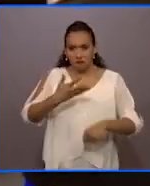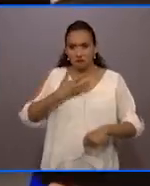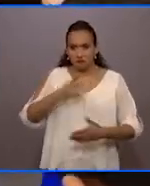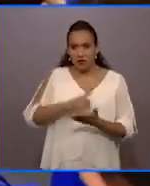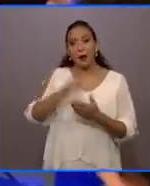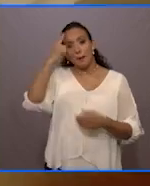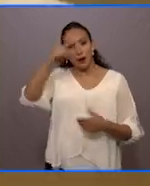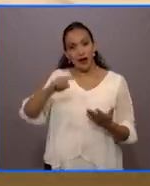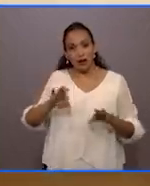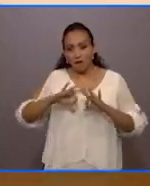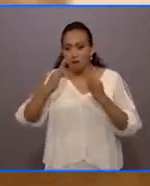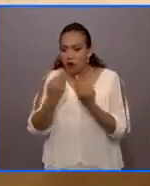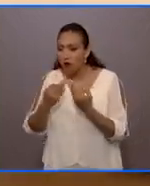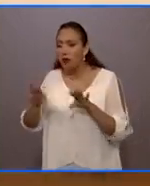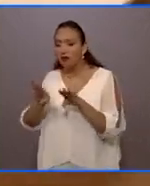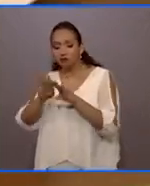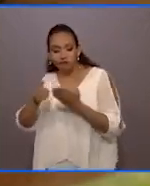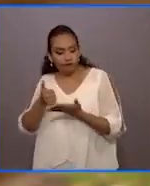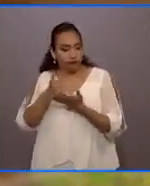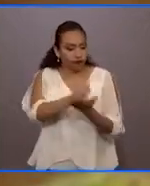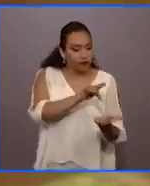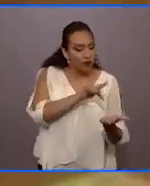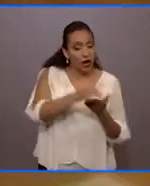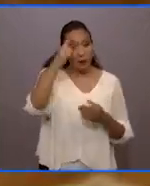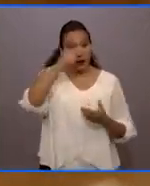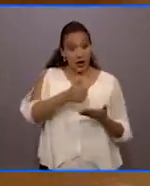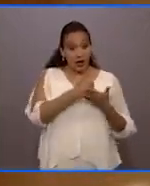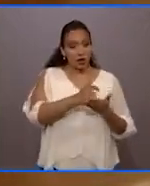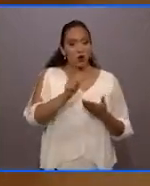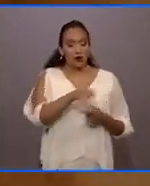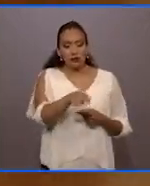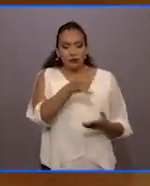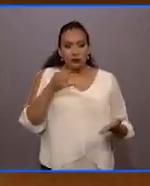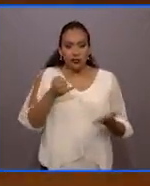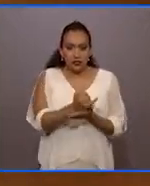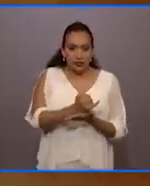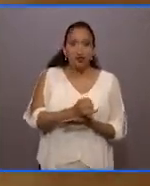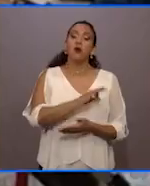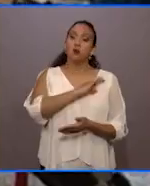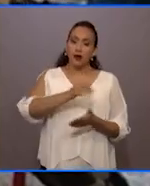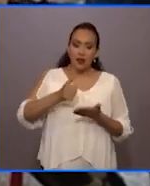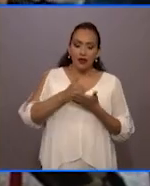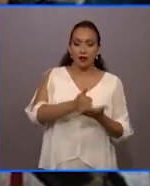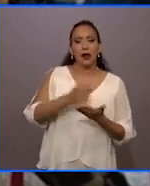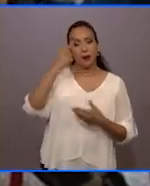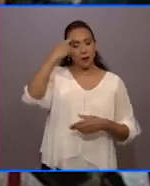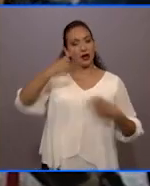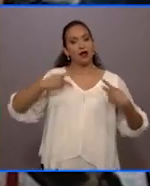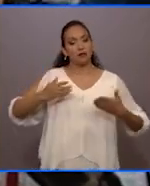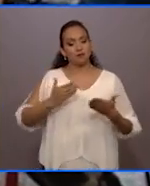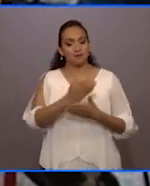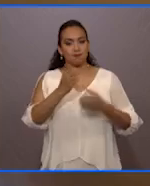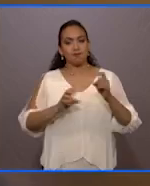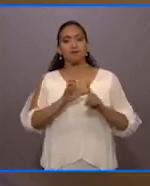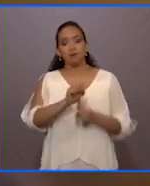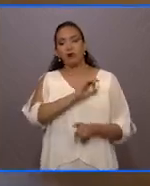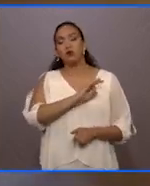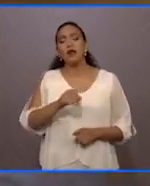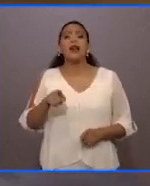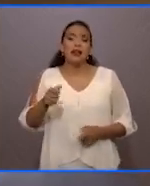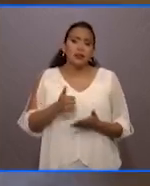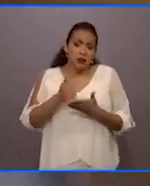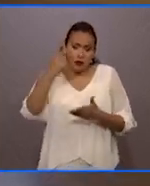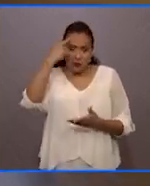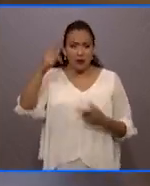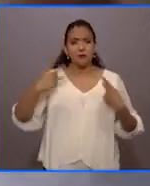sistemas de apoyo para garantizar su autonomía en la toma de decisiones, para el acceso al goce y ejercicio de su esfera jurídica, calidad de vida y